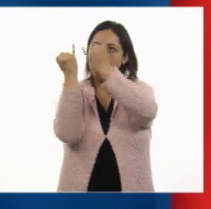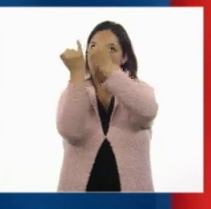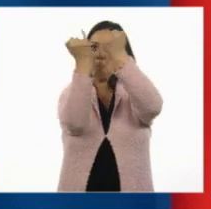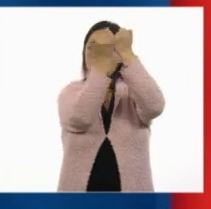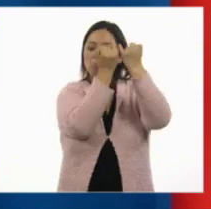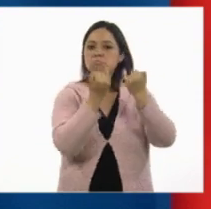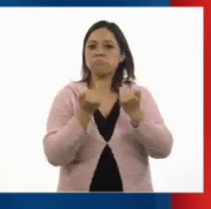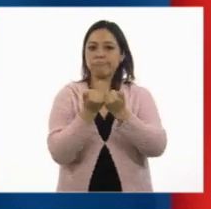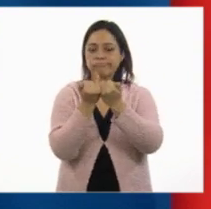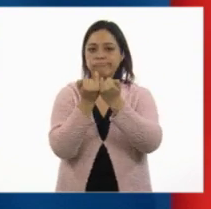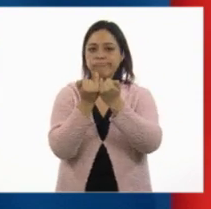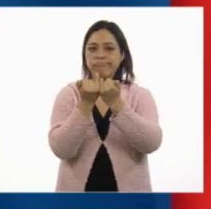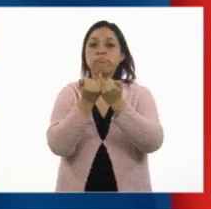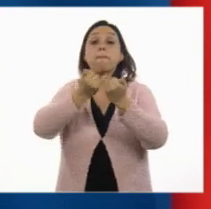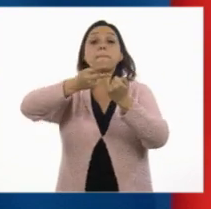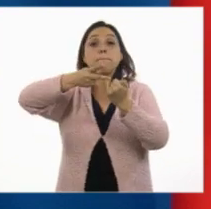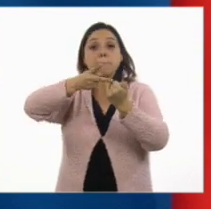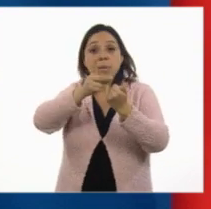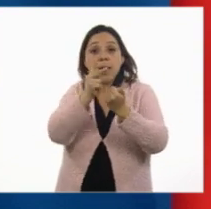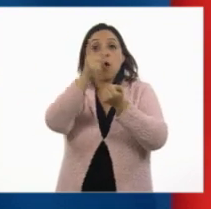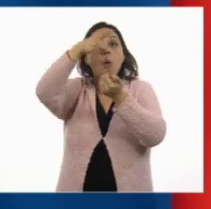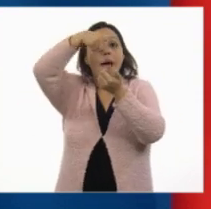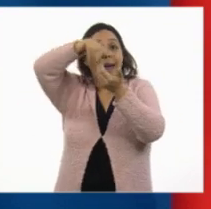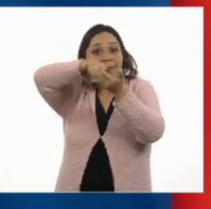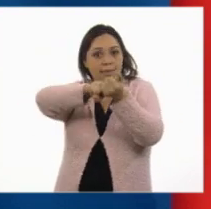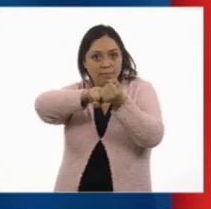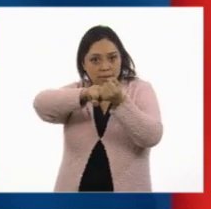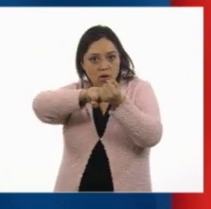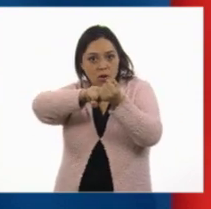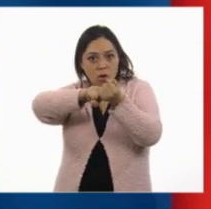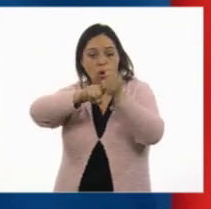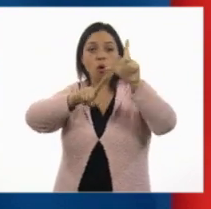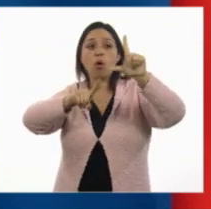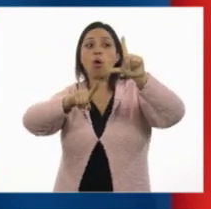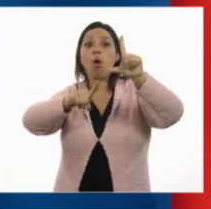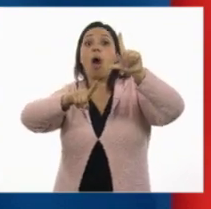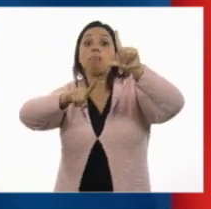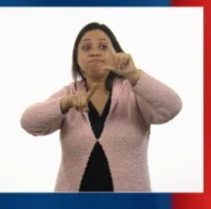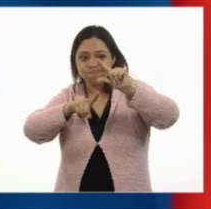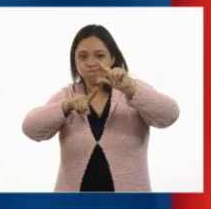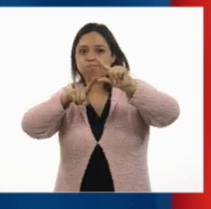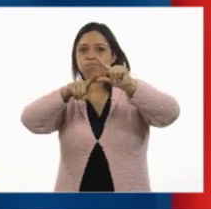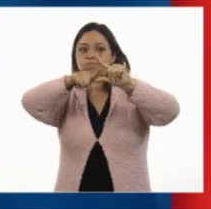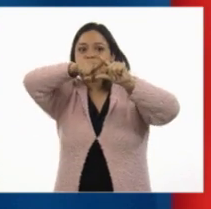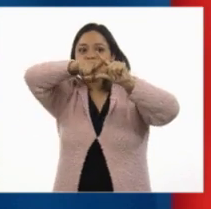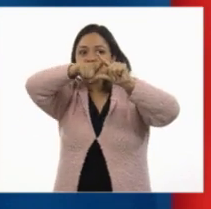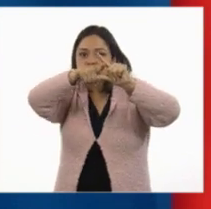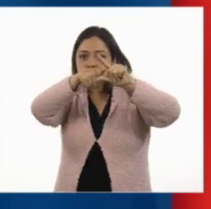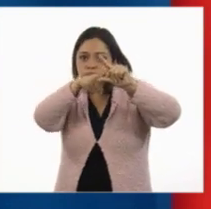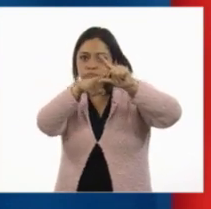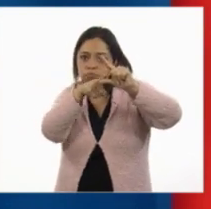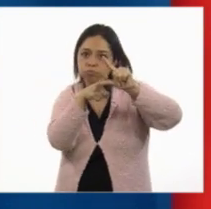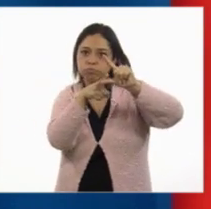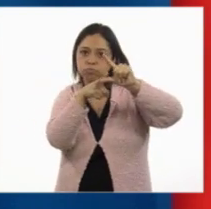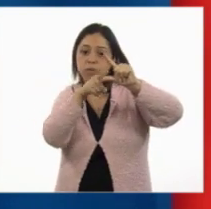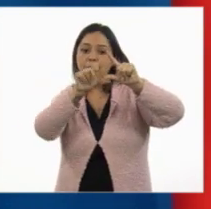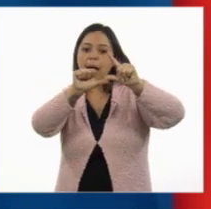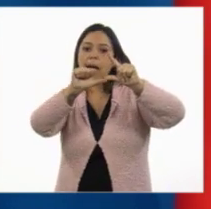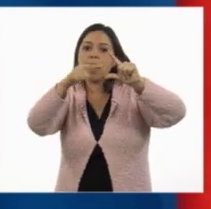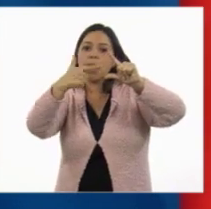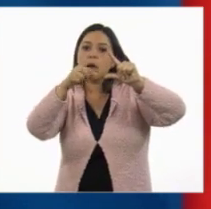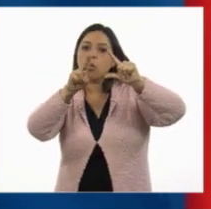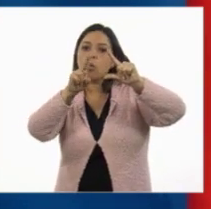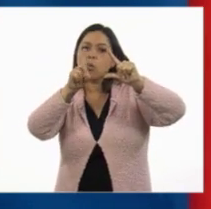pero tiene también sus tres ángulos que son agudos, es